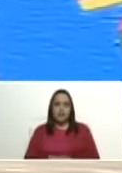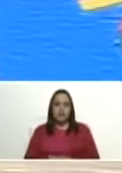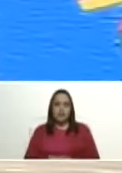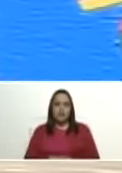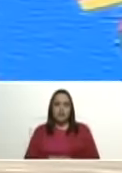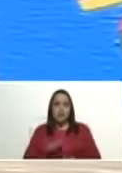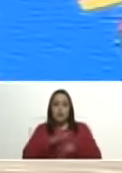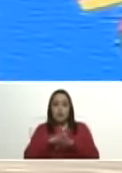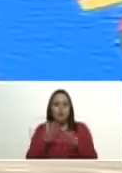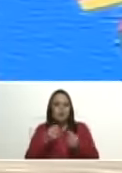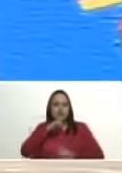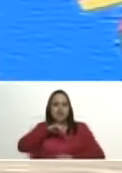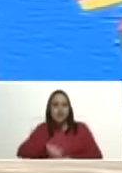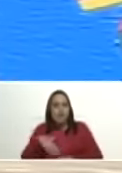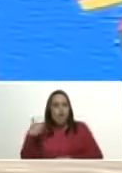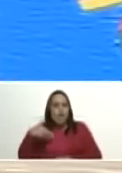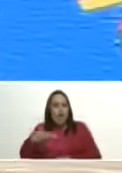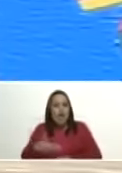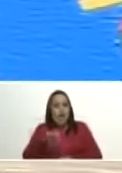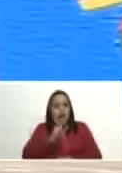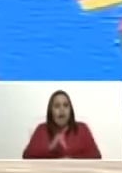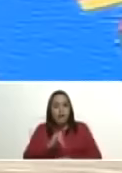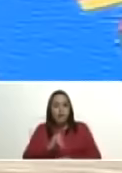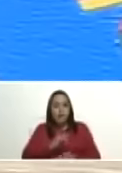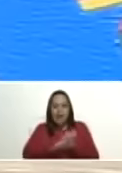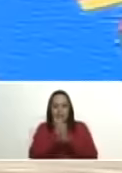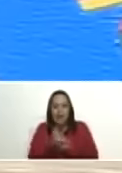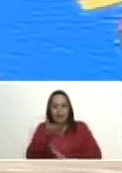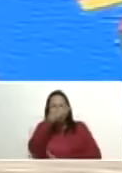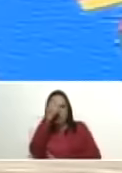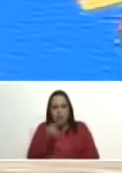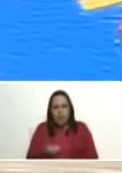porque mucha de esta historia quedó sepultado en el olvido,